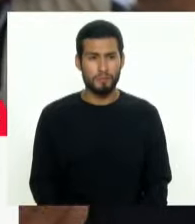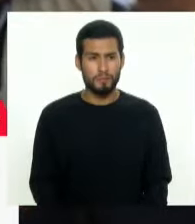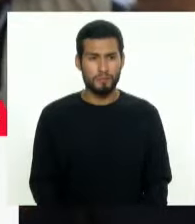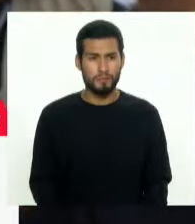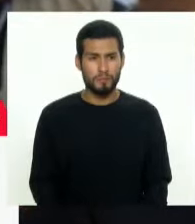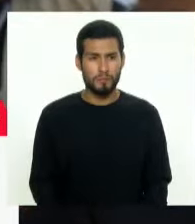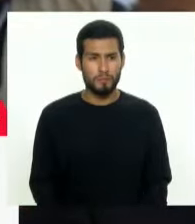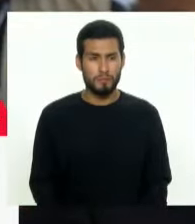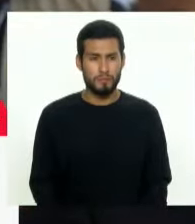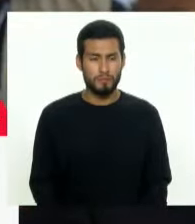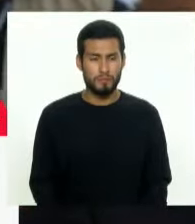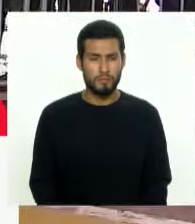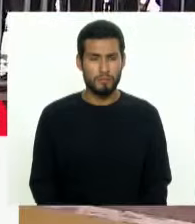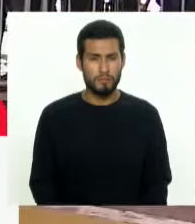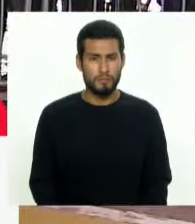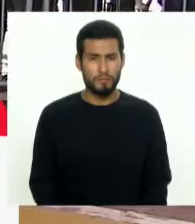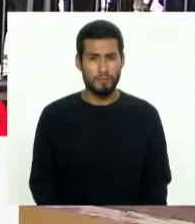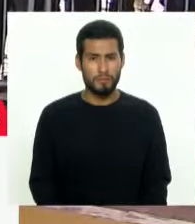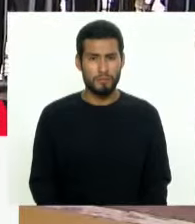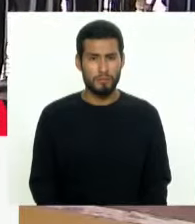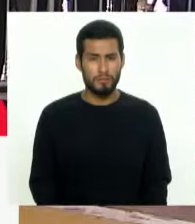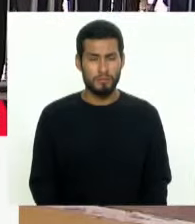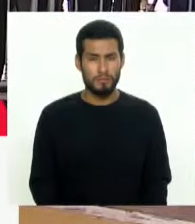Fiscalía es otra